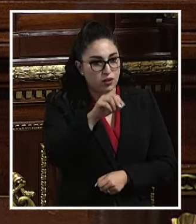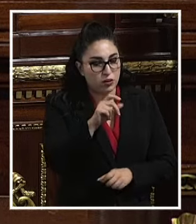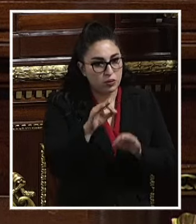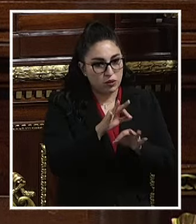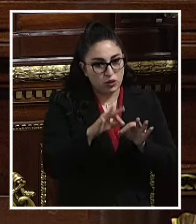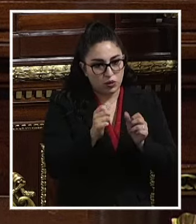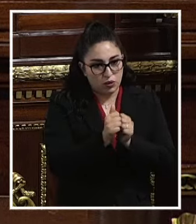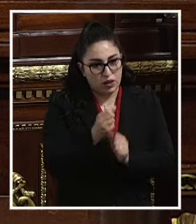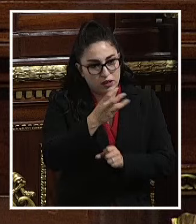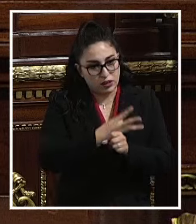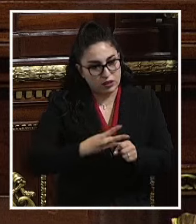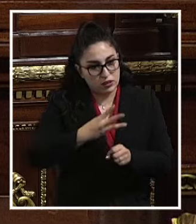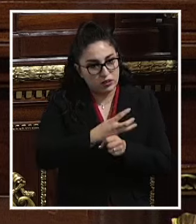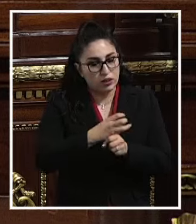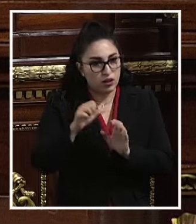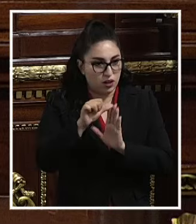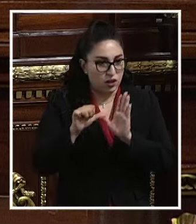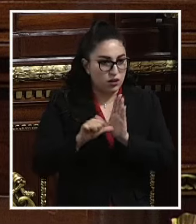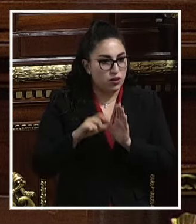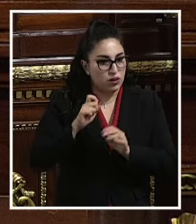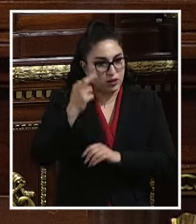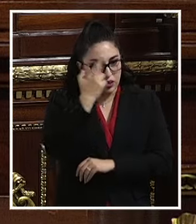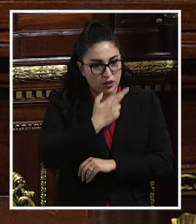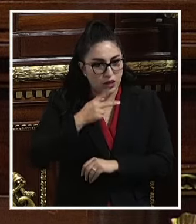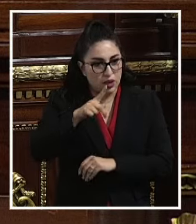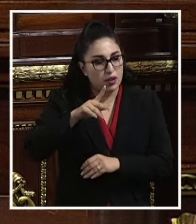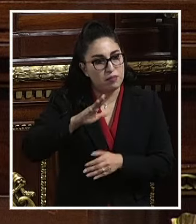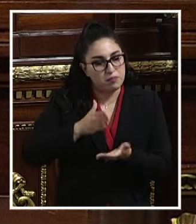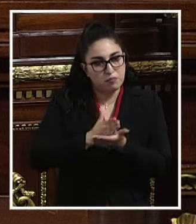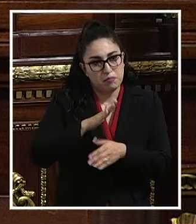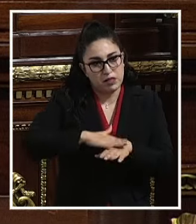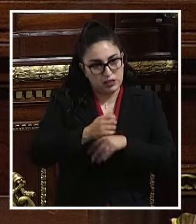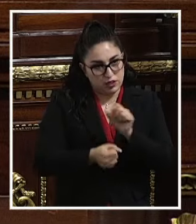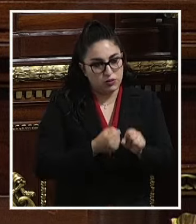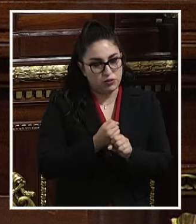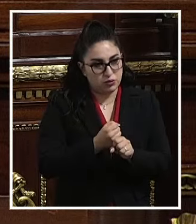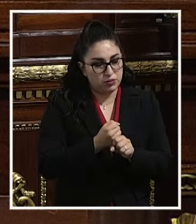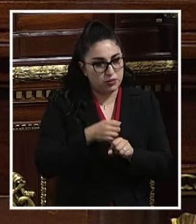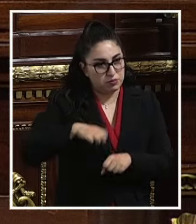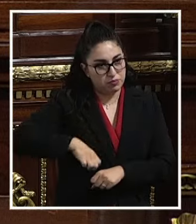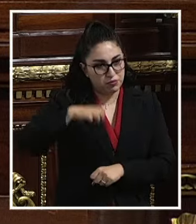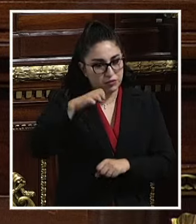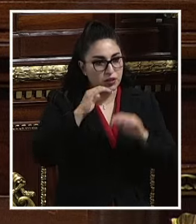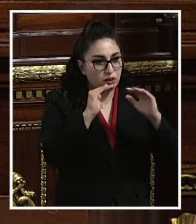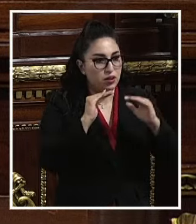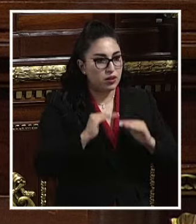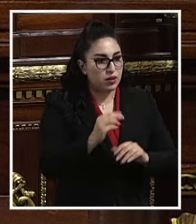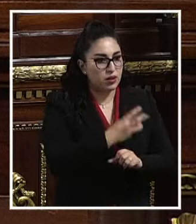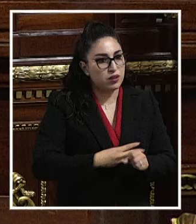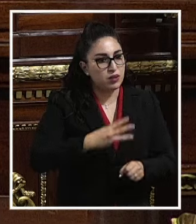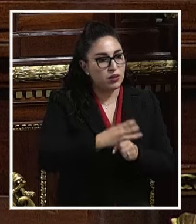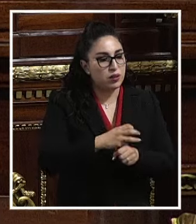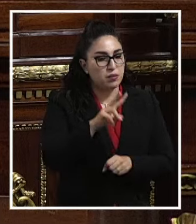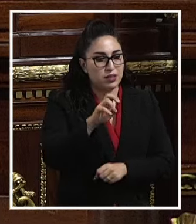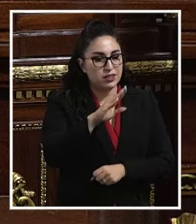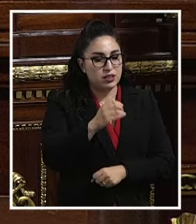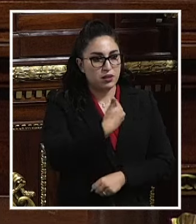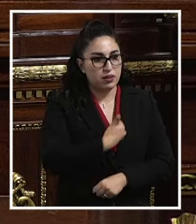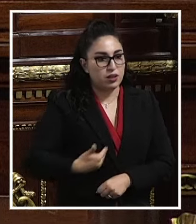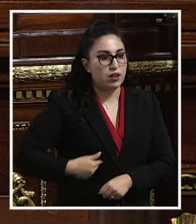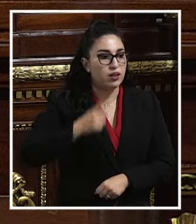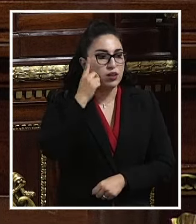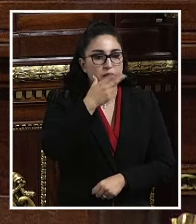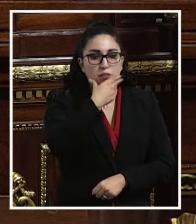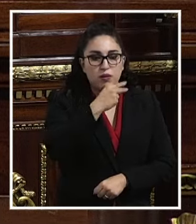es la mayoría de edad. Segundo vicepresidente, diputado Pablo Trejo Pérez, quien fue integrante